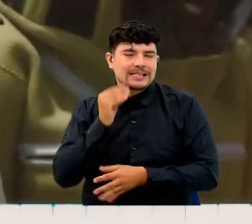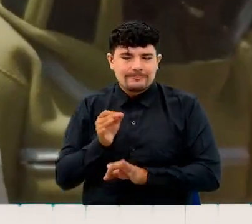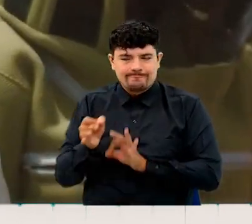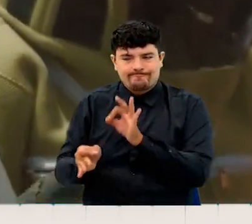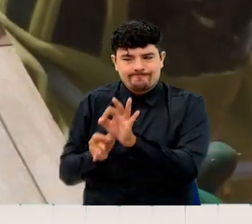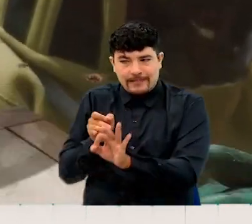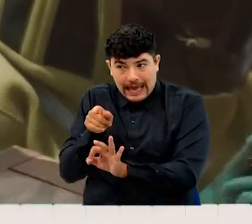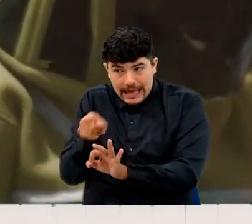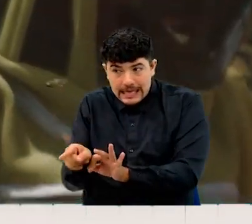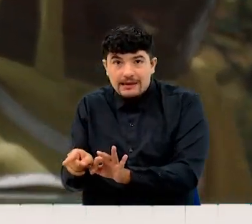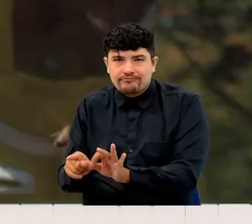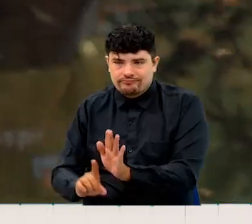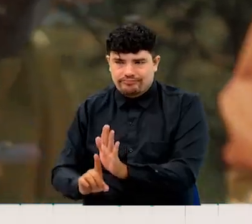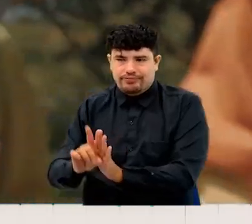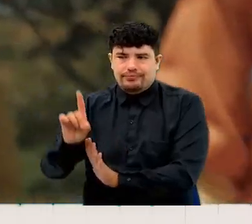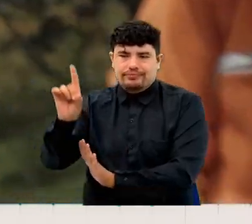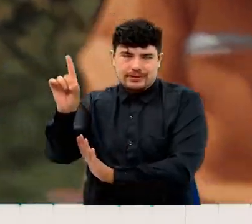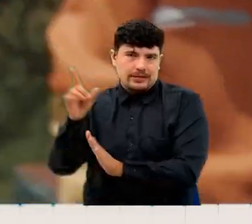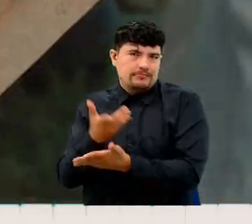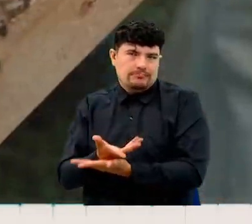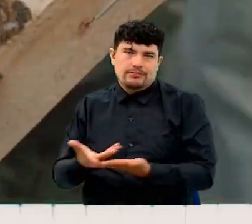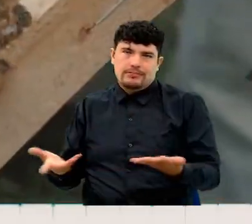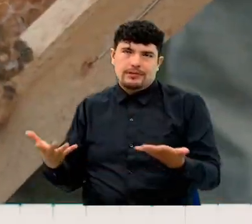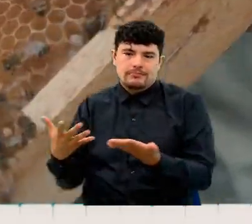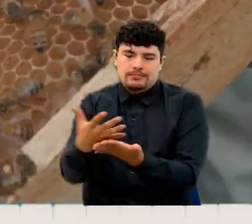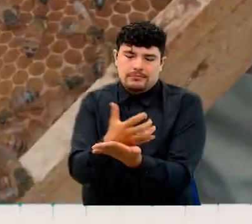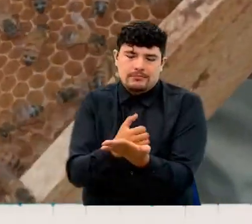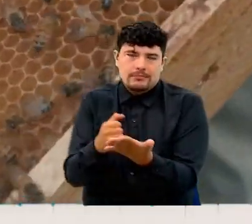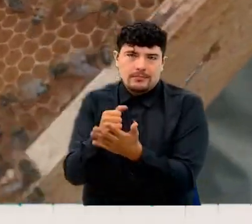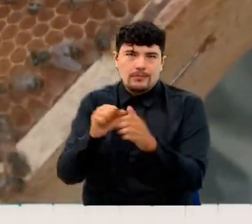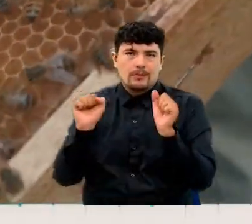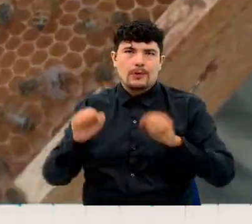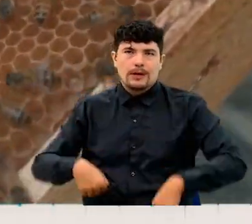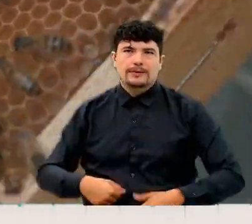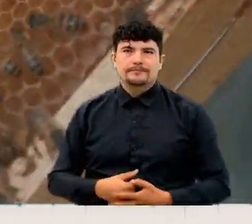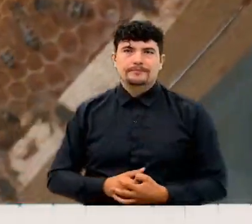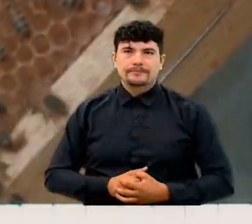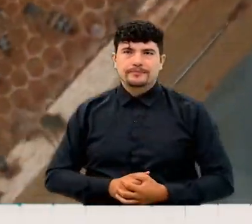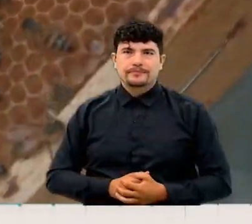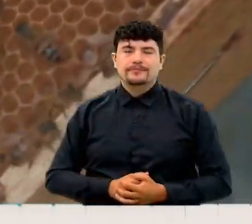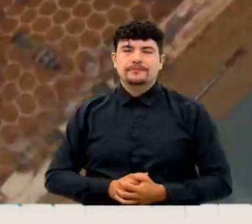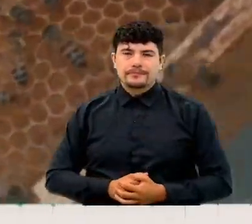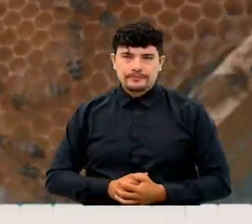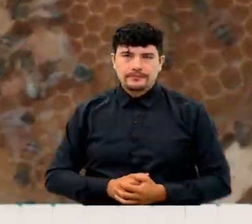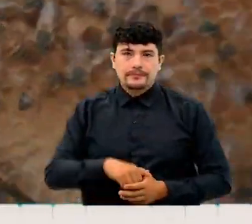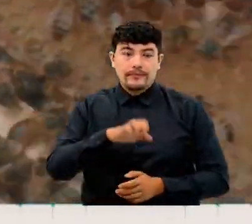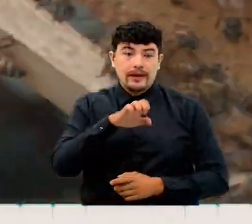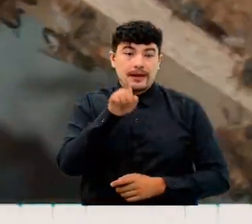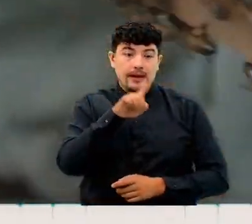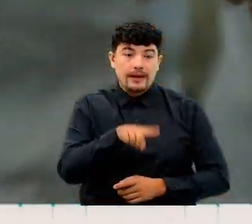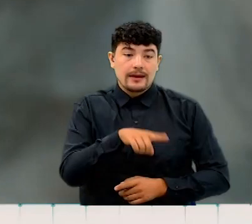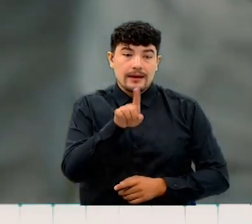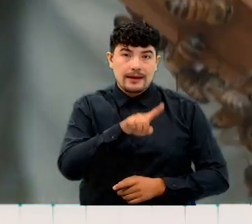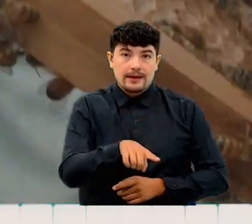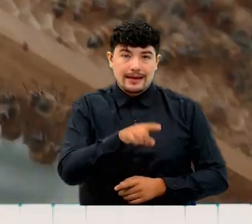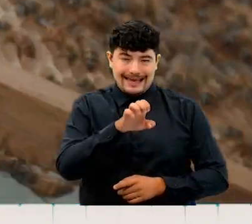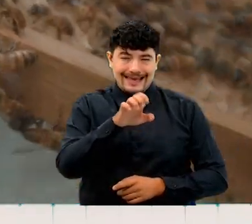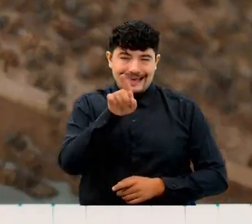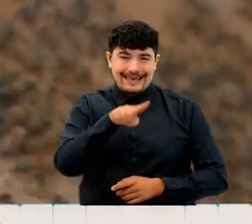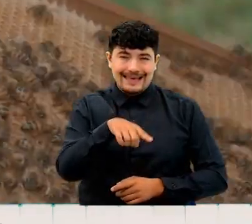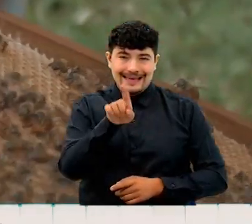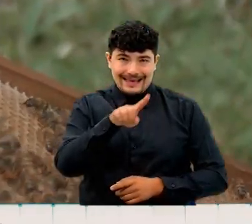los productos derivados de las abejas. Con esto que nos está enseñando ESA, que nos ha